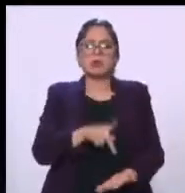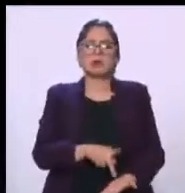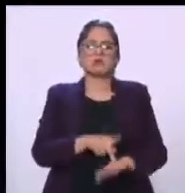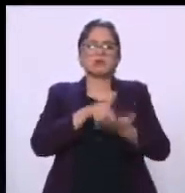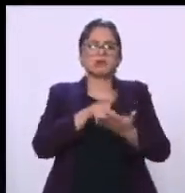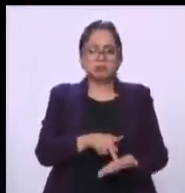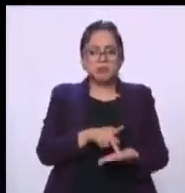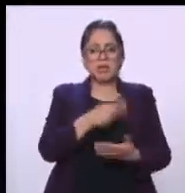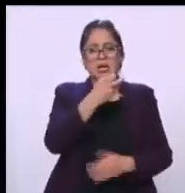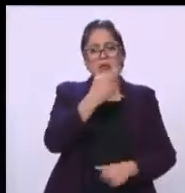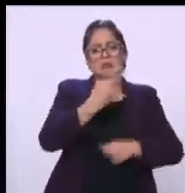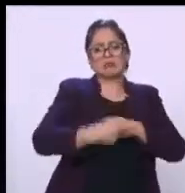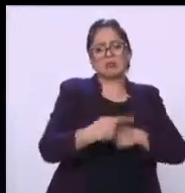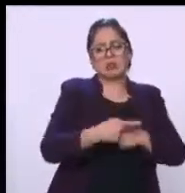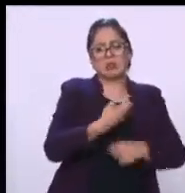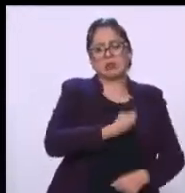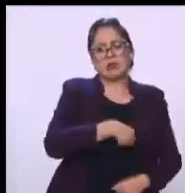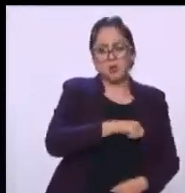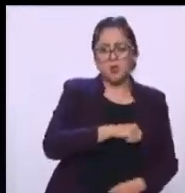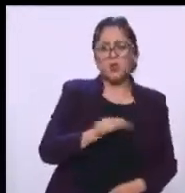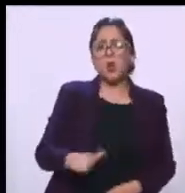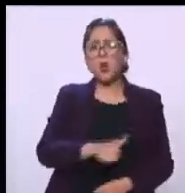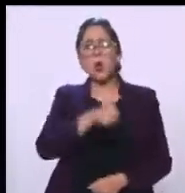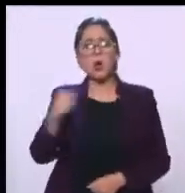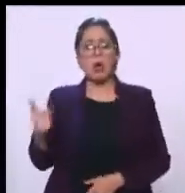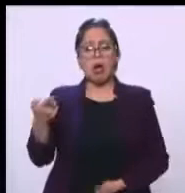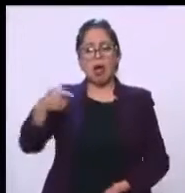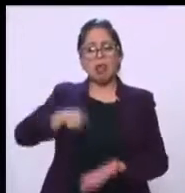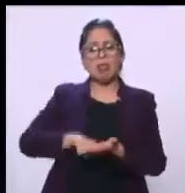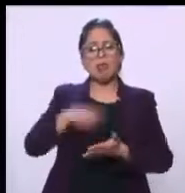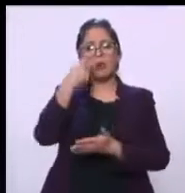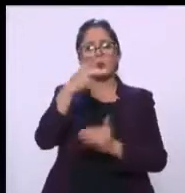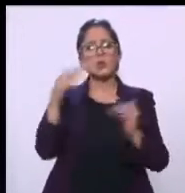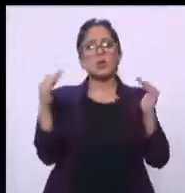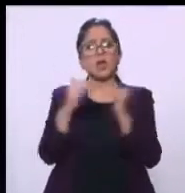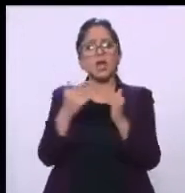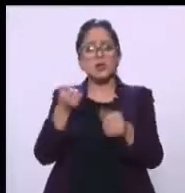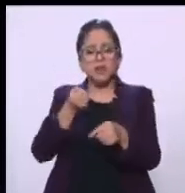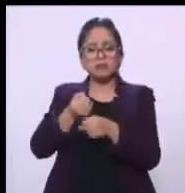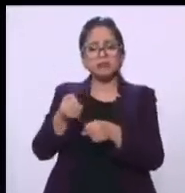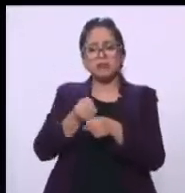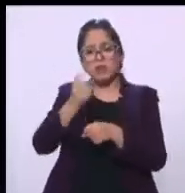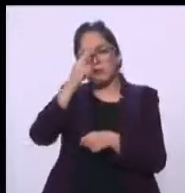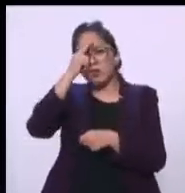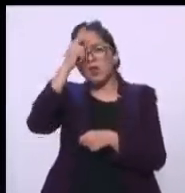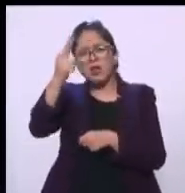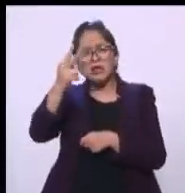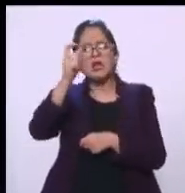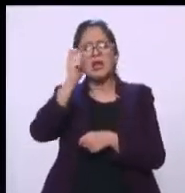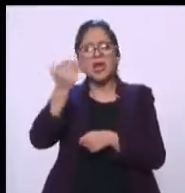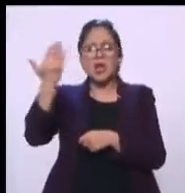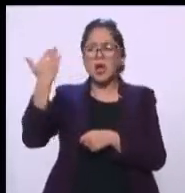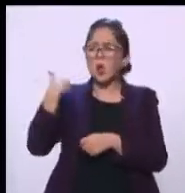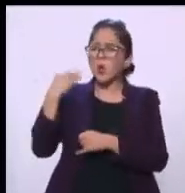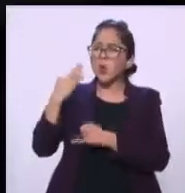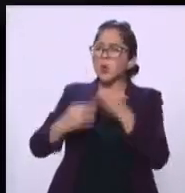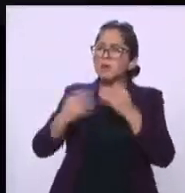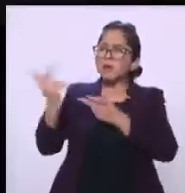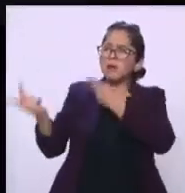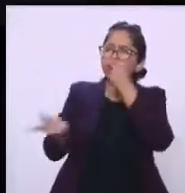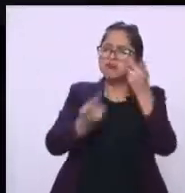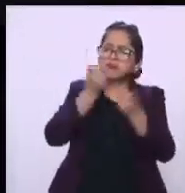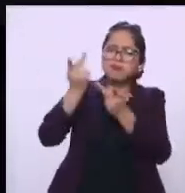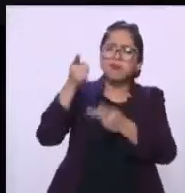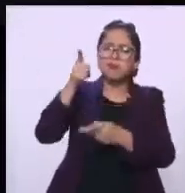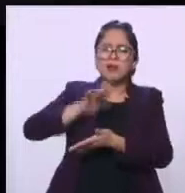Y las violencias al interior de los hogares, que es otro tema importante. La última encuesta nacional de discriminación nos señala que